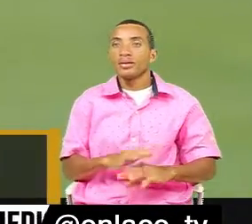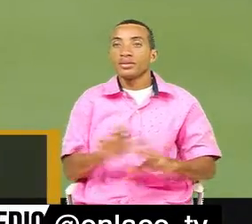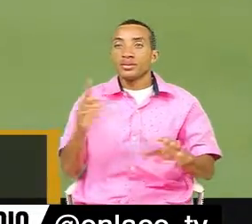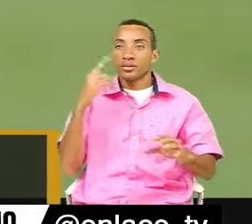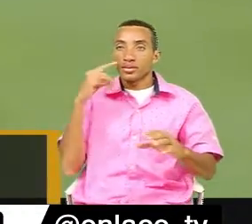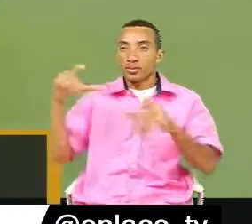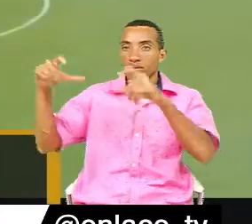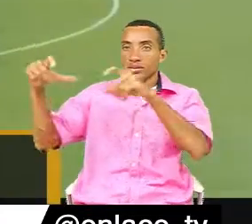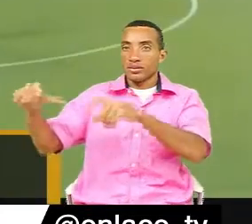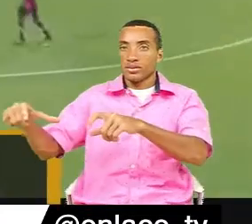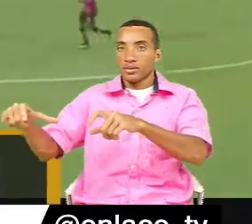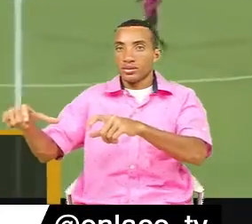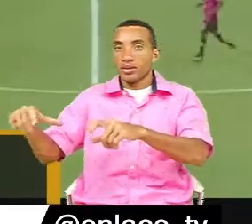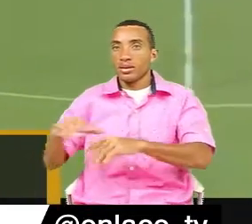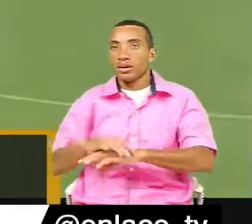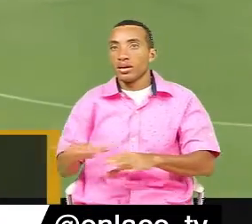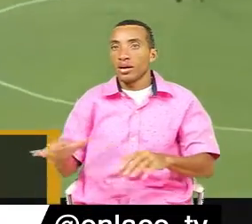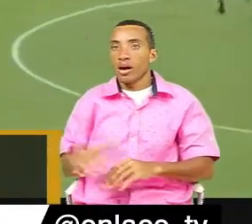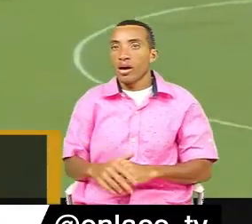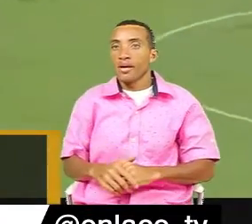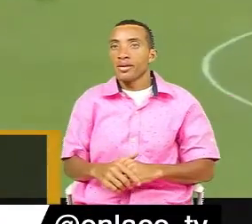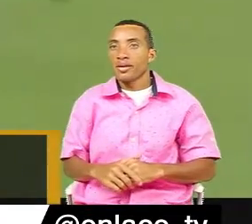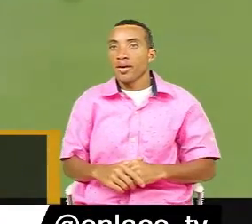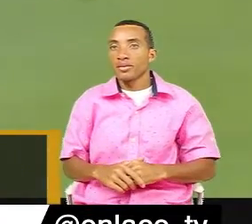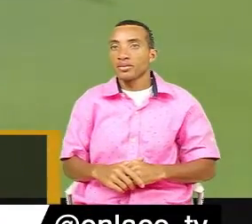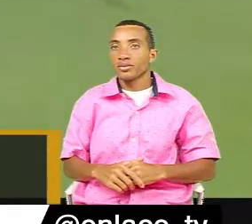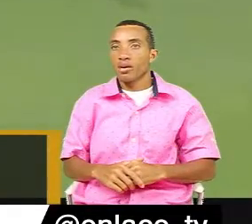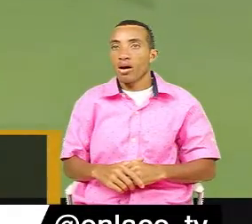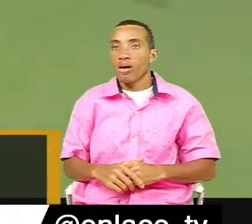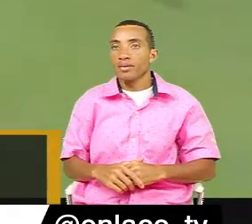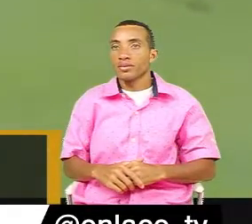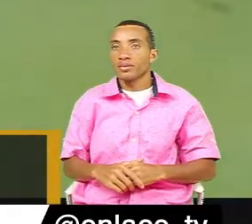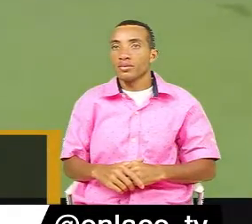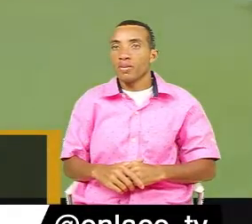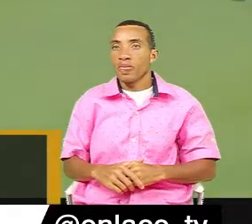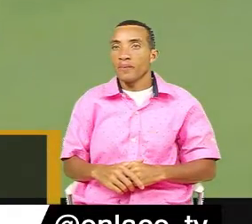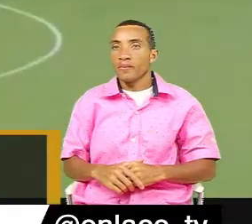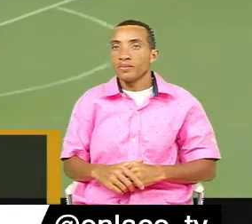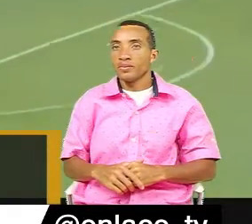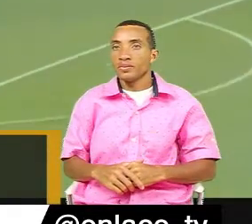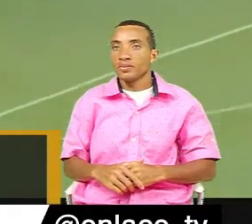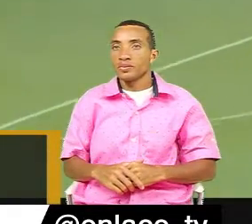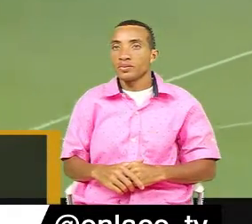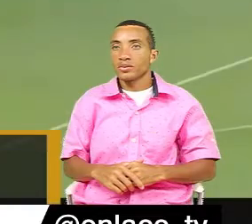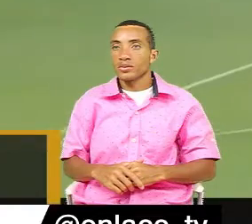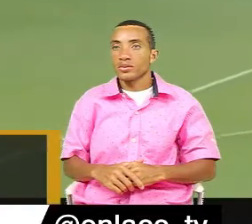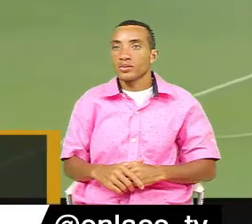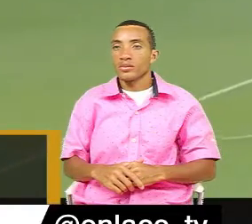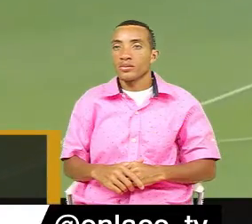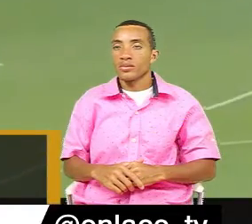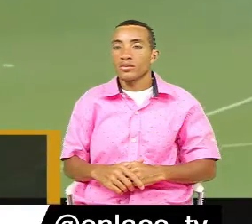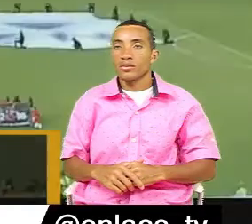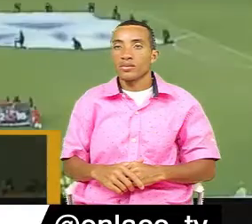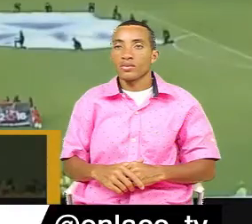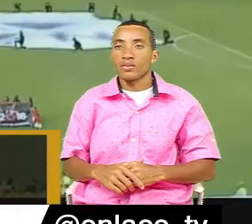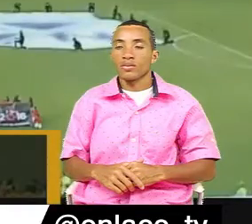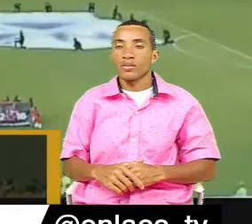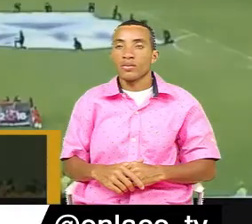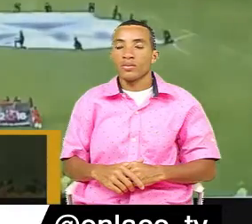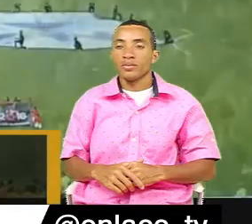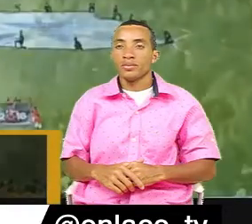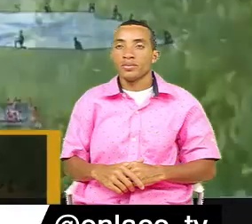arco mandó el balón a las nubes. Para buscar rápidamente a Borja que se perfila, arranca Borja, remata, zona superior. En